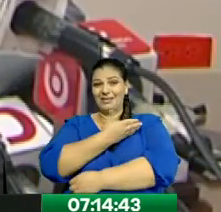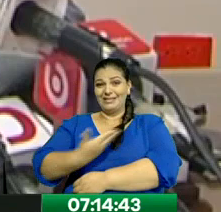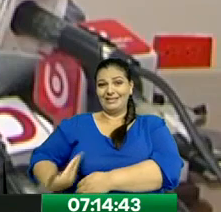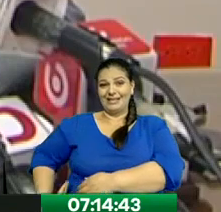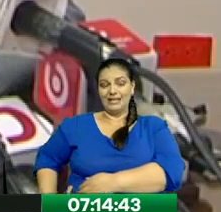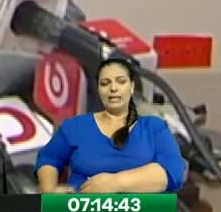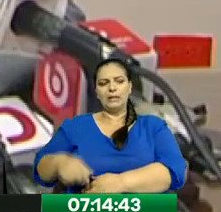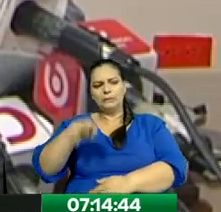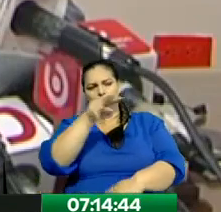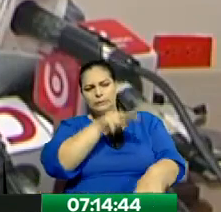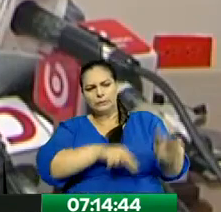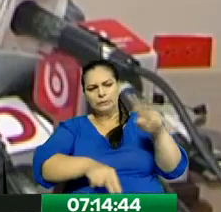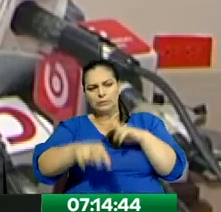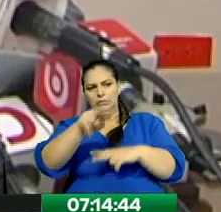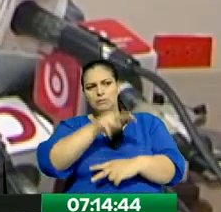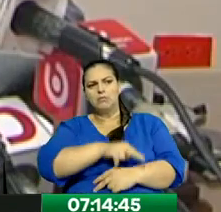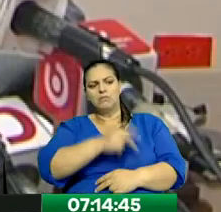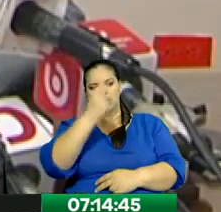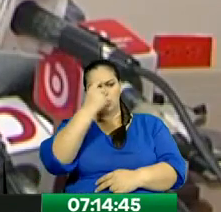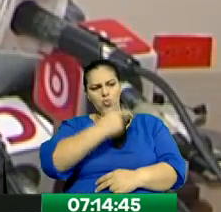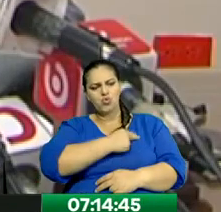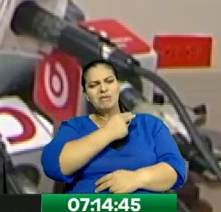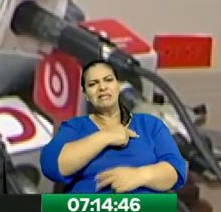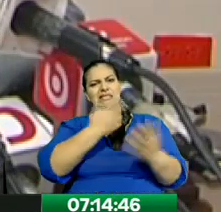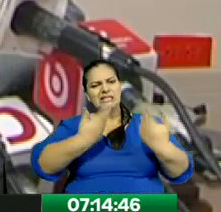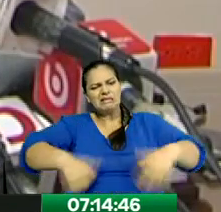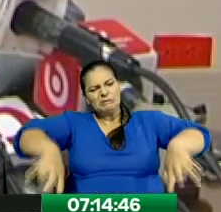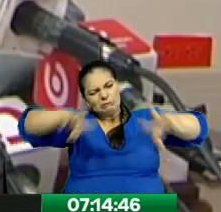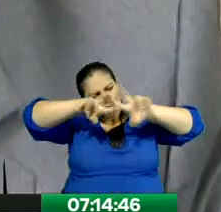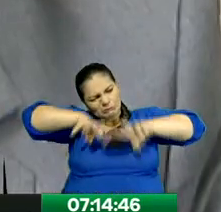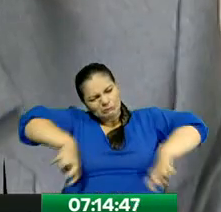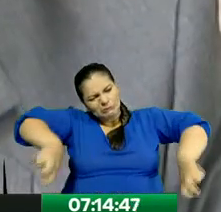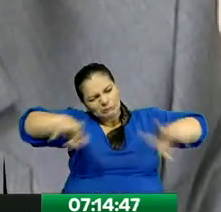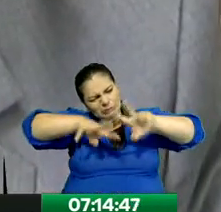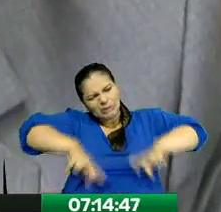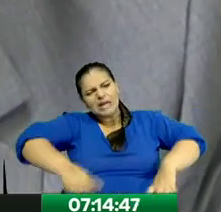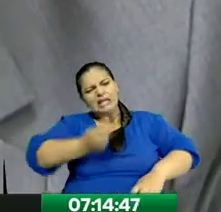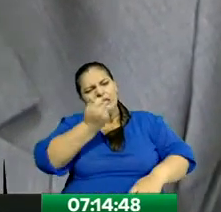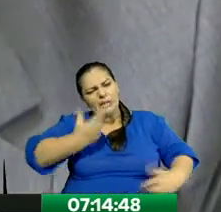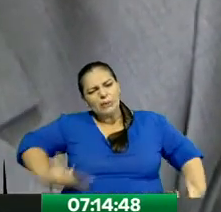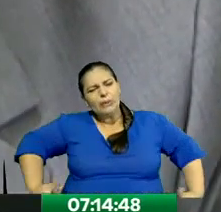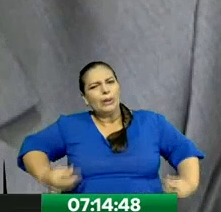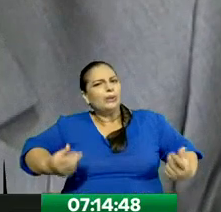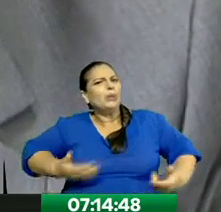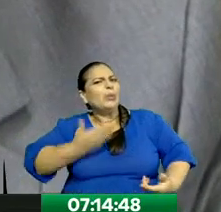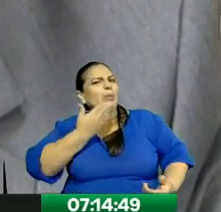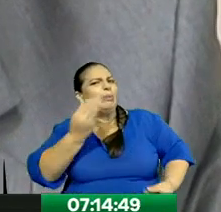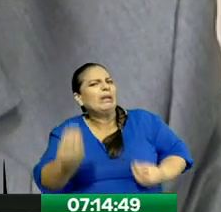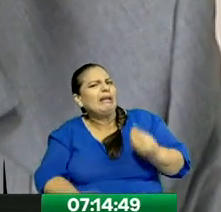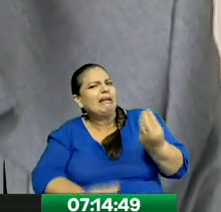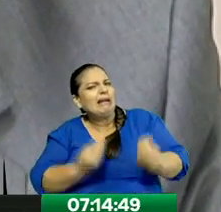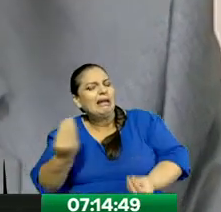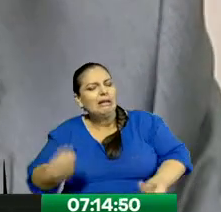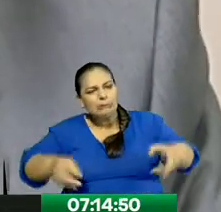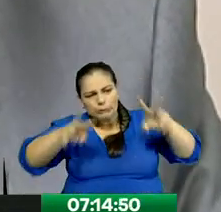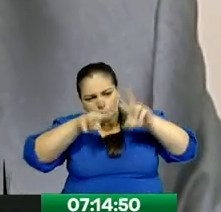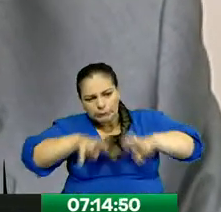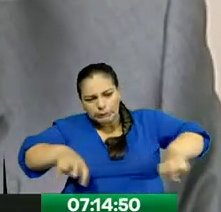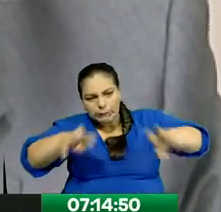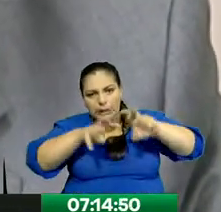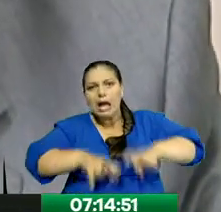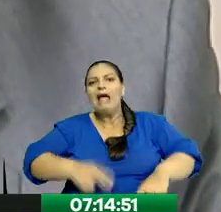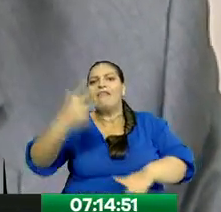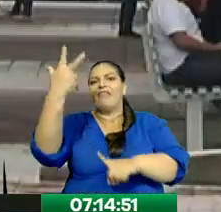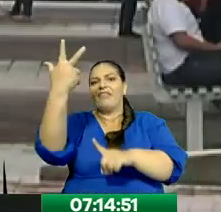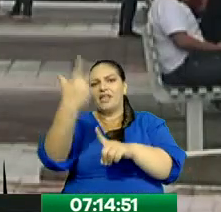inicialmente debían permanecer al frente de la Universidad de Guayaquil, pero recordó que el tiempo resulta pequeño en relación a todo lo que se